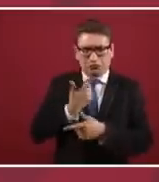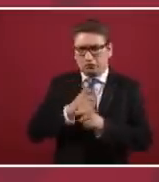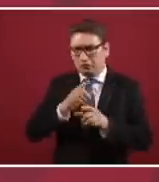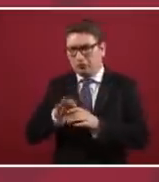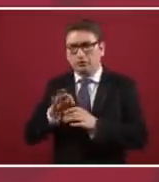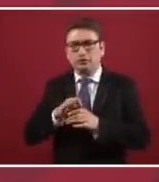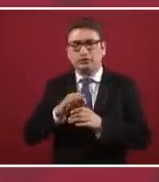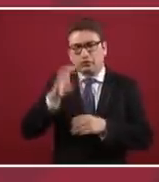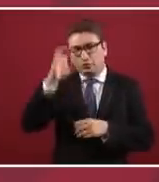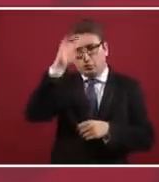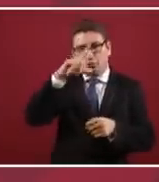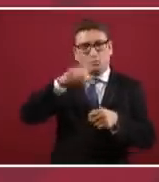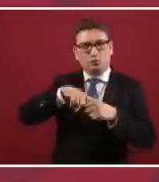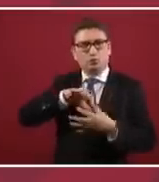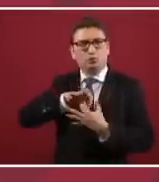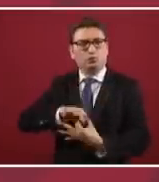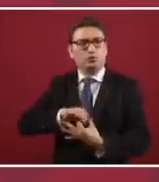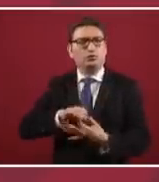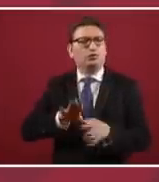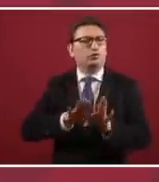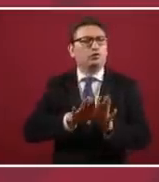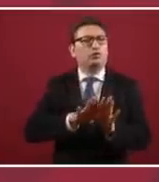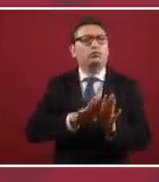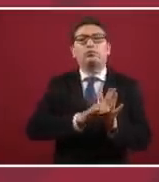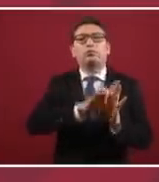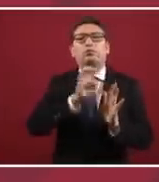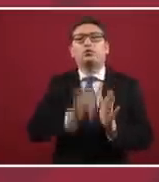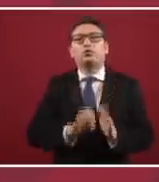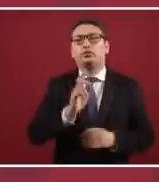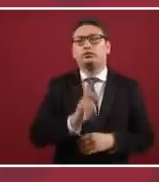cultural, en los pueblos de Oaxaca,